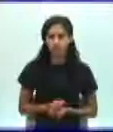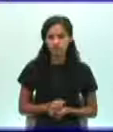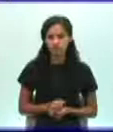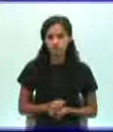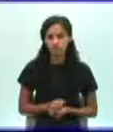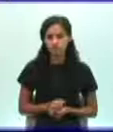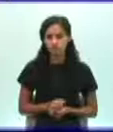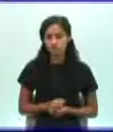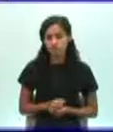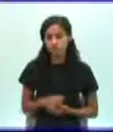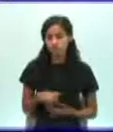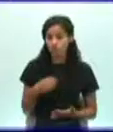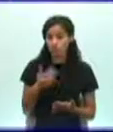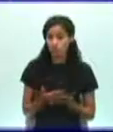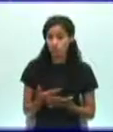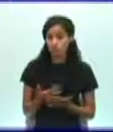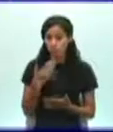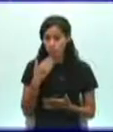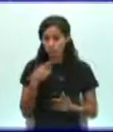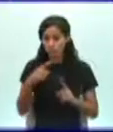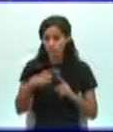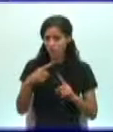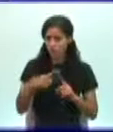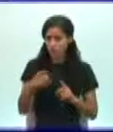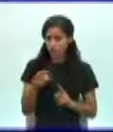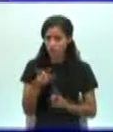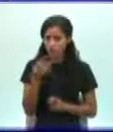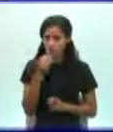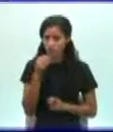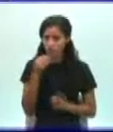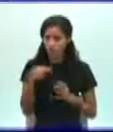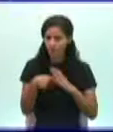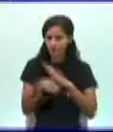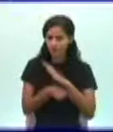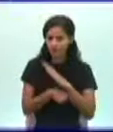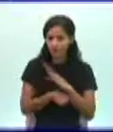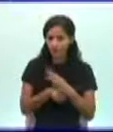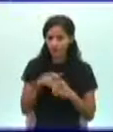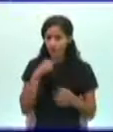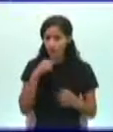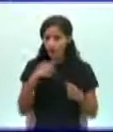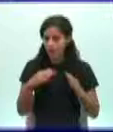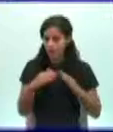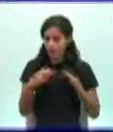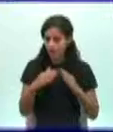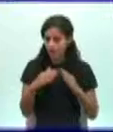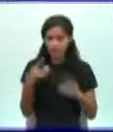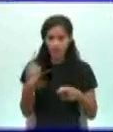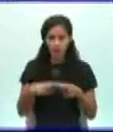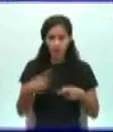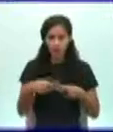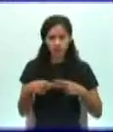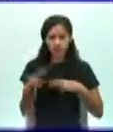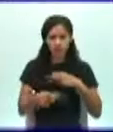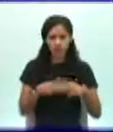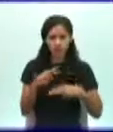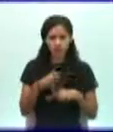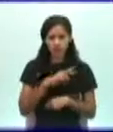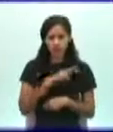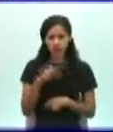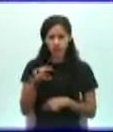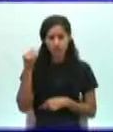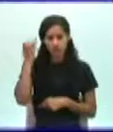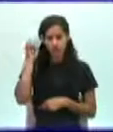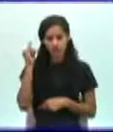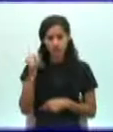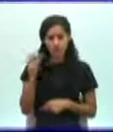¿Qué les proponemos como estudio independiente para que ustedes puedan profundizar en sus hogares en el accionar político y revolucionario e ideológico de